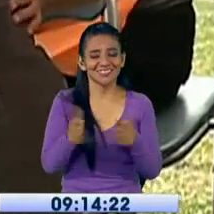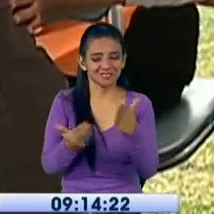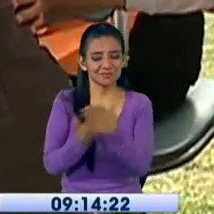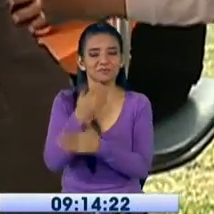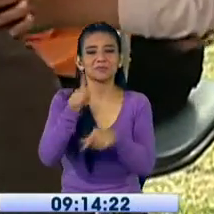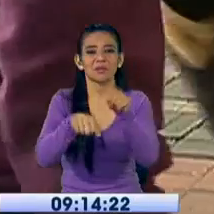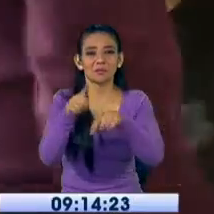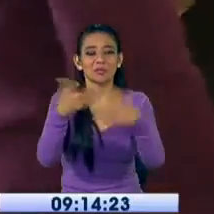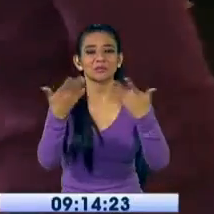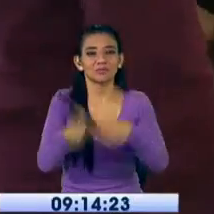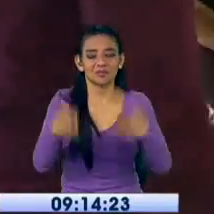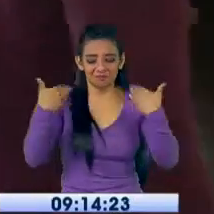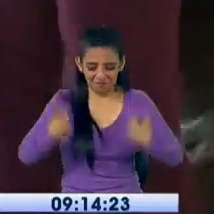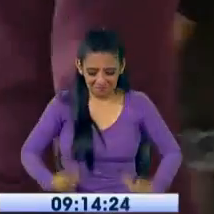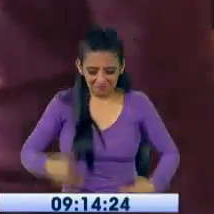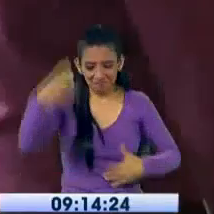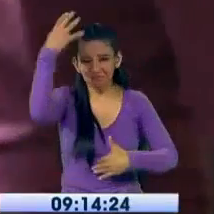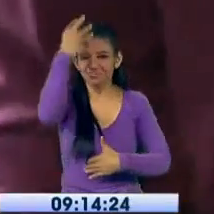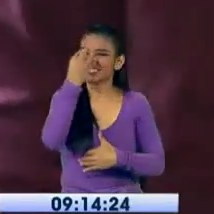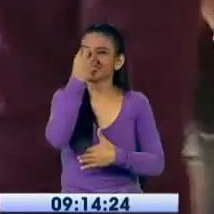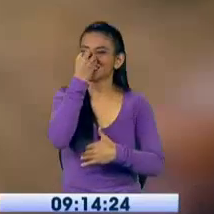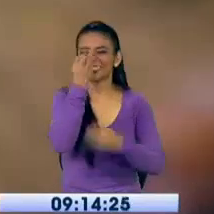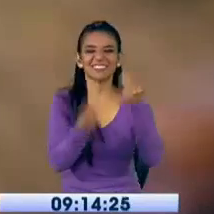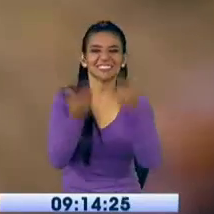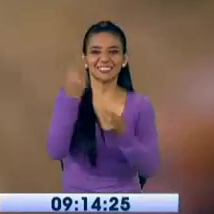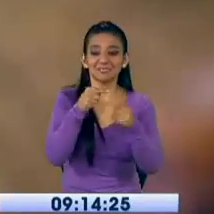se han disfrazado y actuado solo para que los niños con